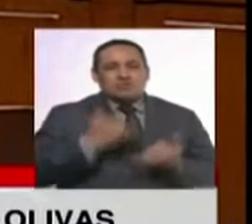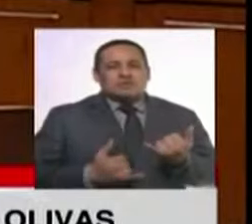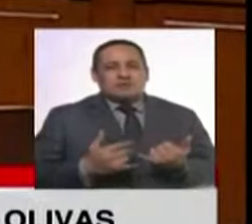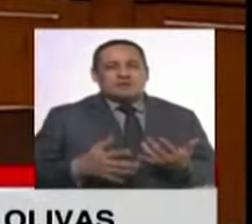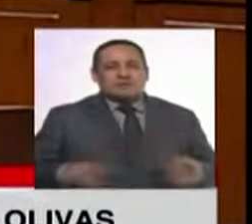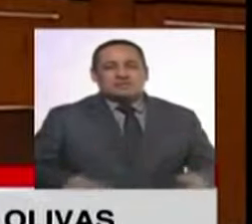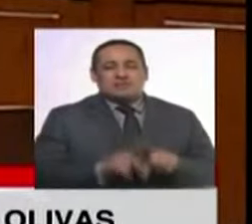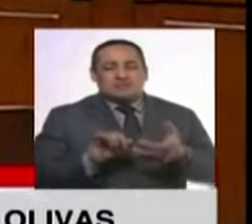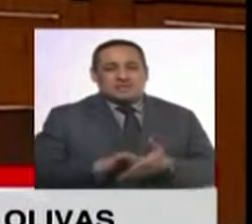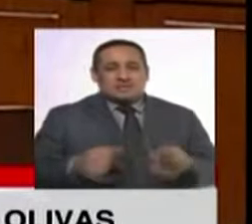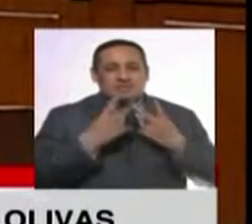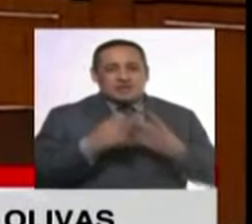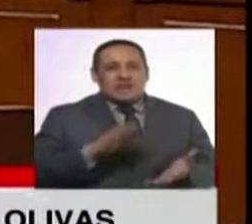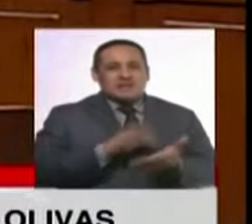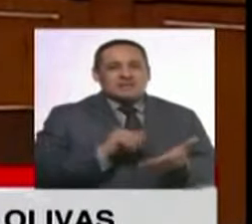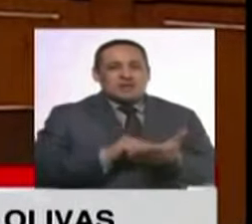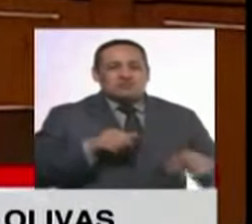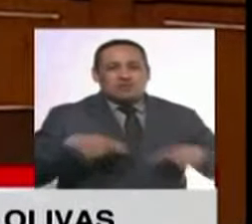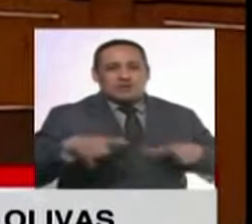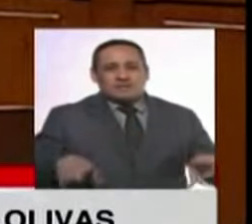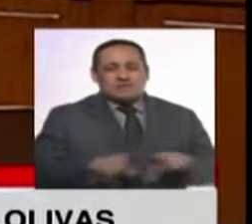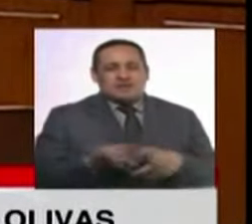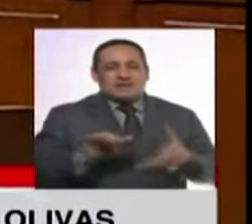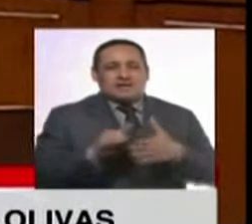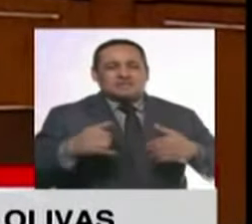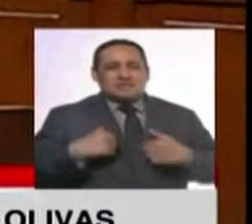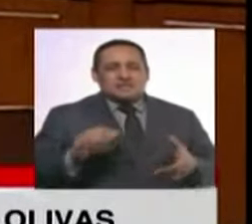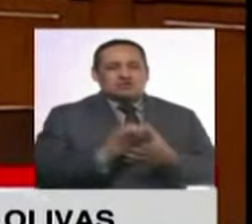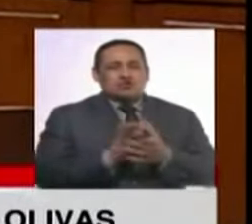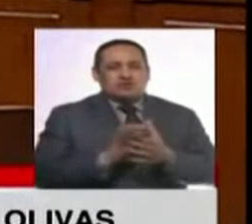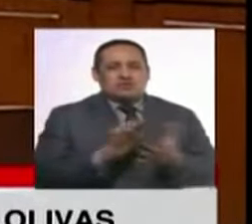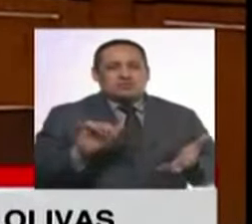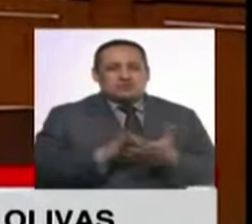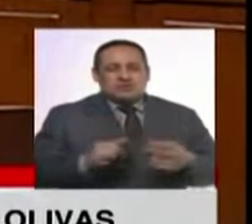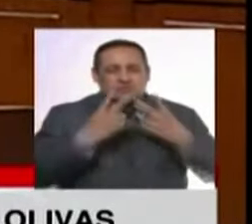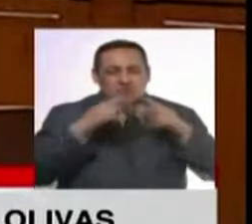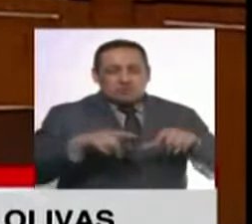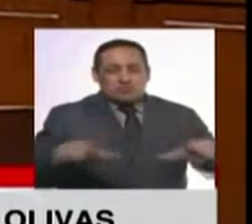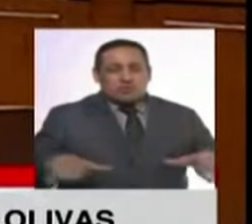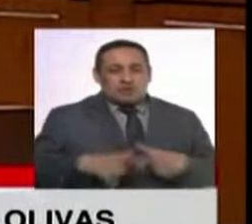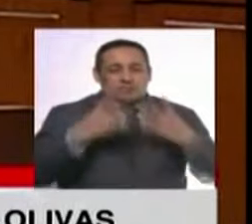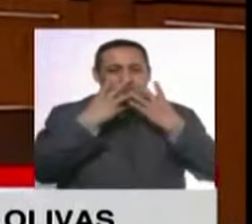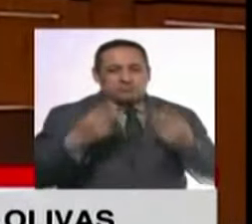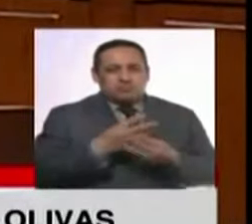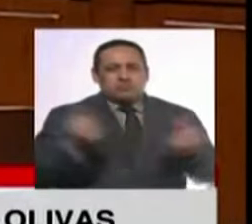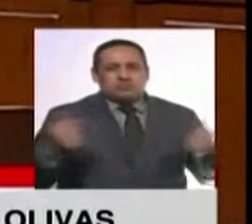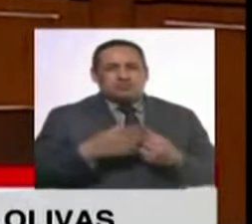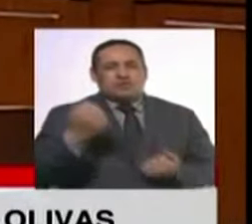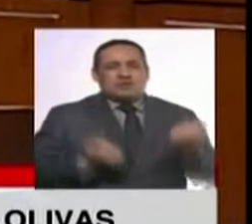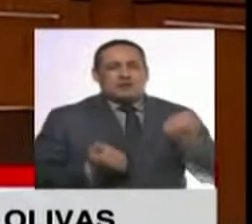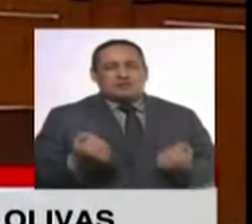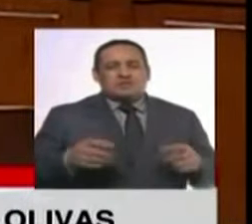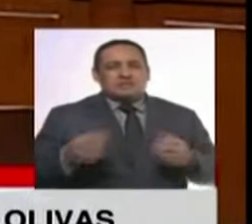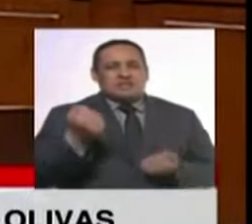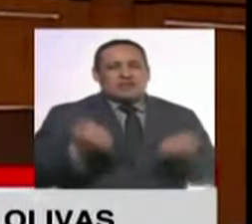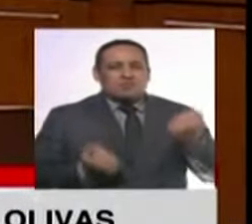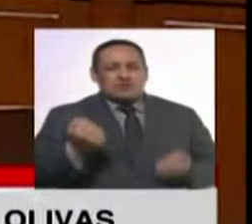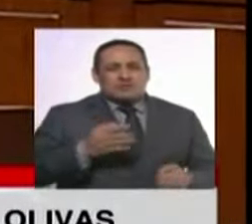se han alquilado un local que queda por chorrillo por la zona Sur que un lugar inhóspito que ni siquiera los vehículos llegan